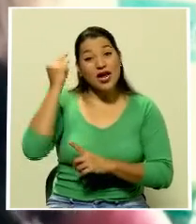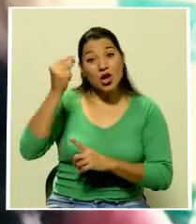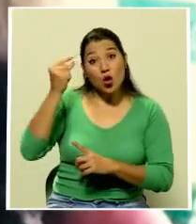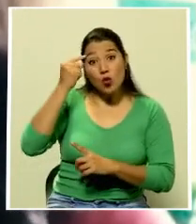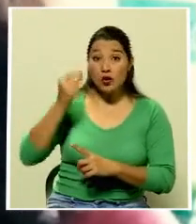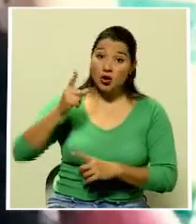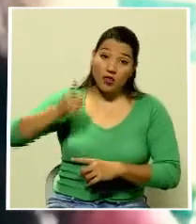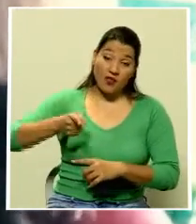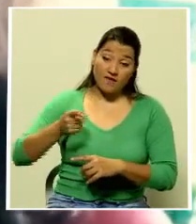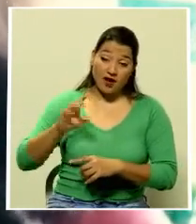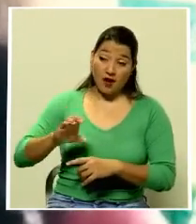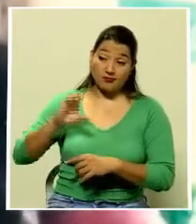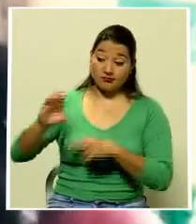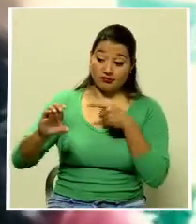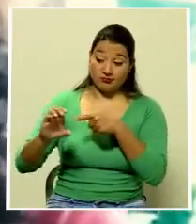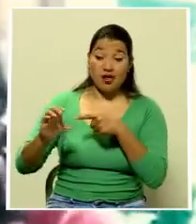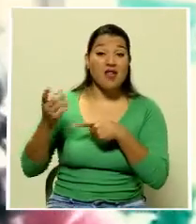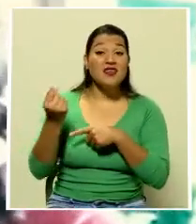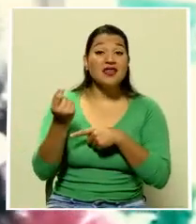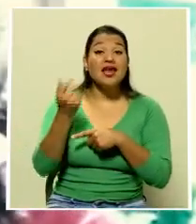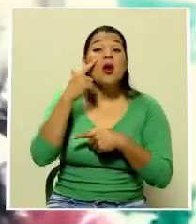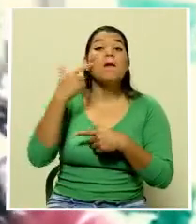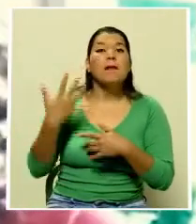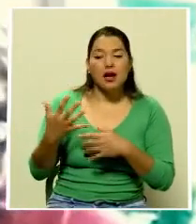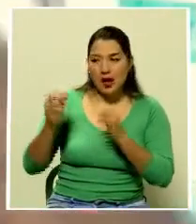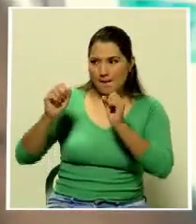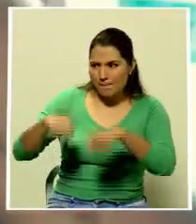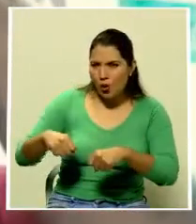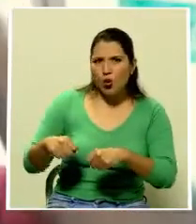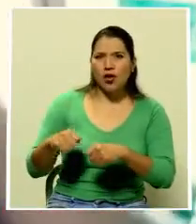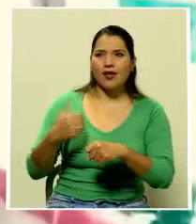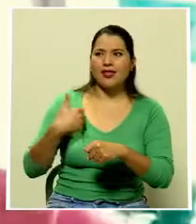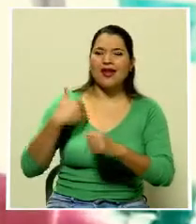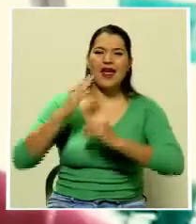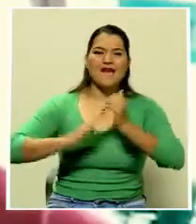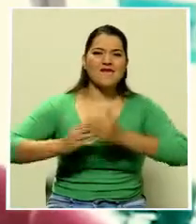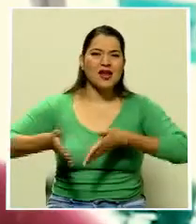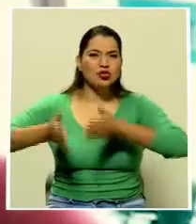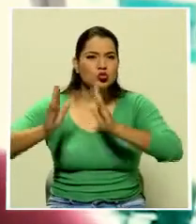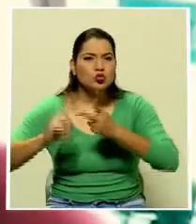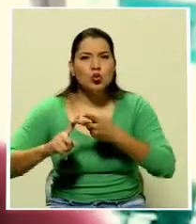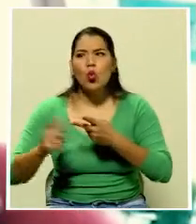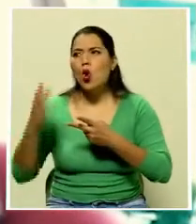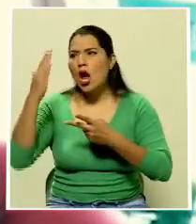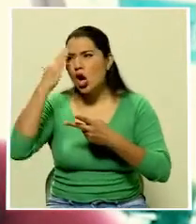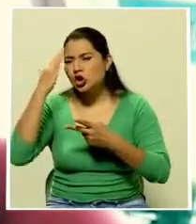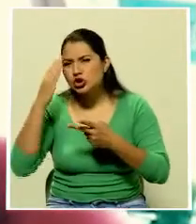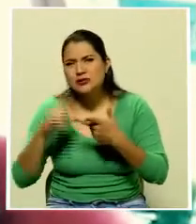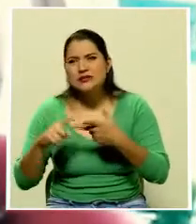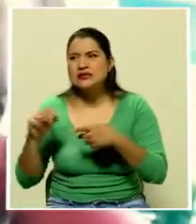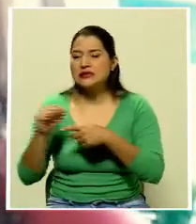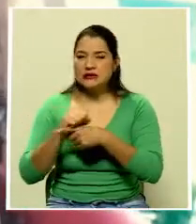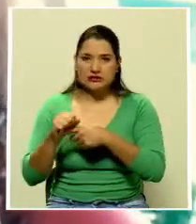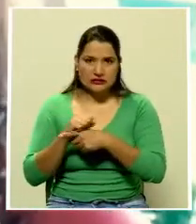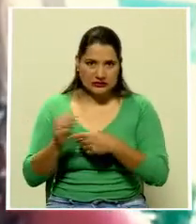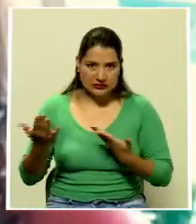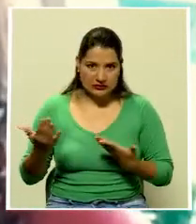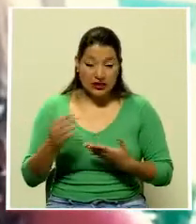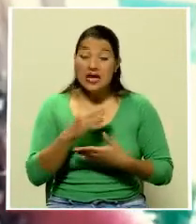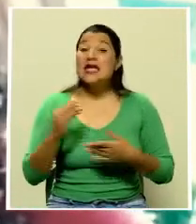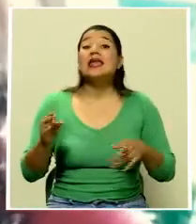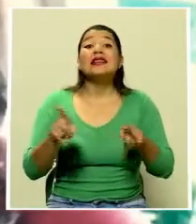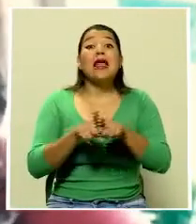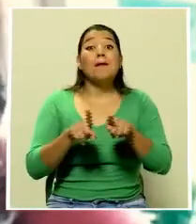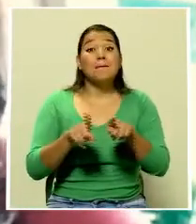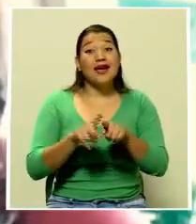faltaba preparación, faltaba, digamos, incluso infraestructura, etcétera, ¿verdad? Y además de eso tenemos otras